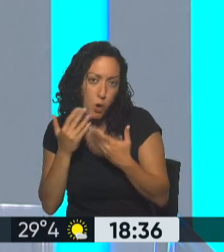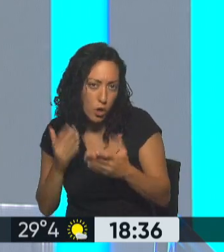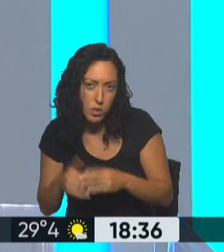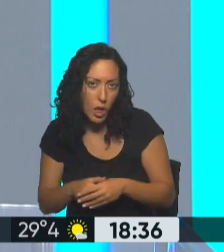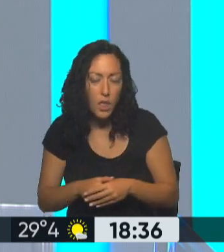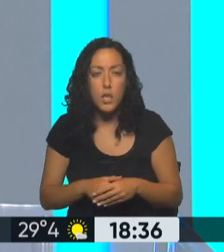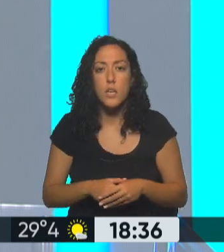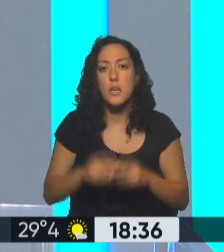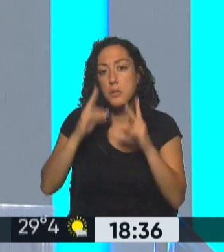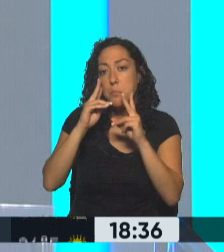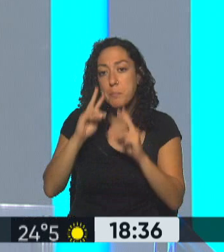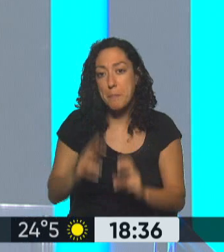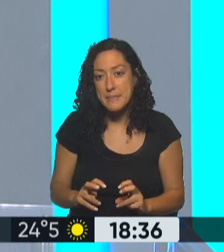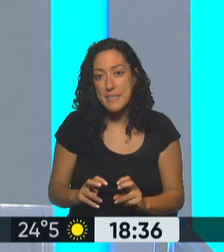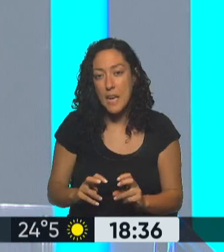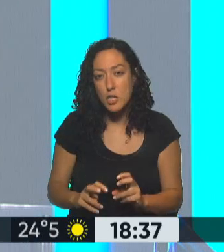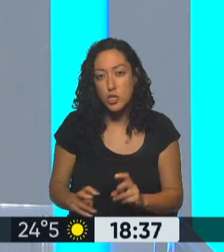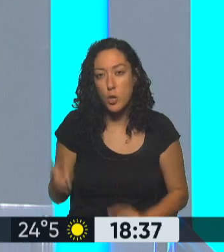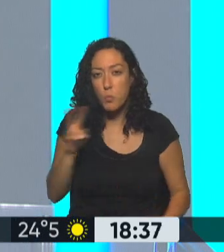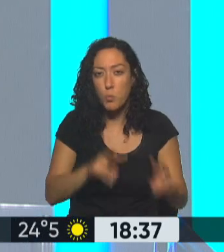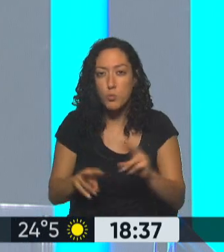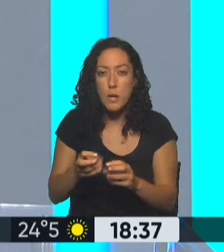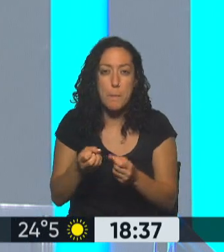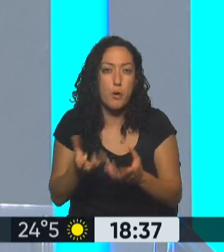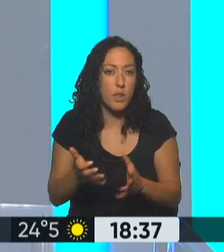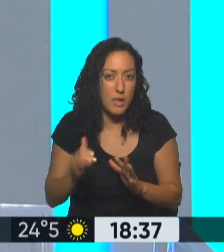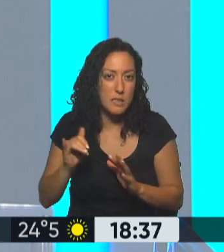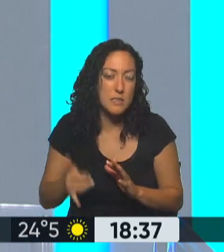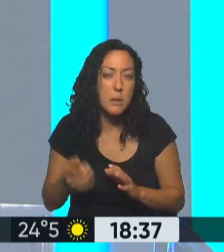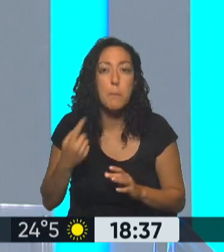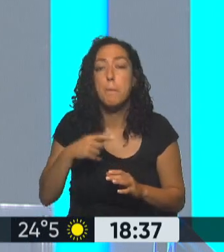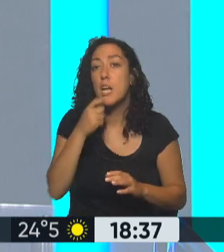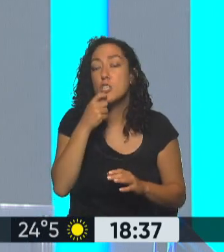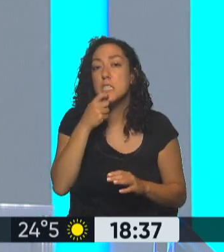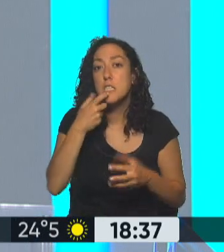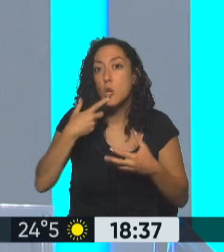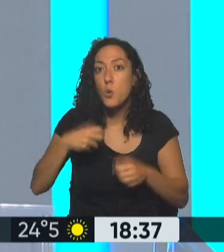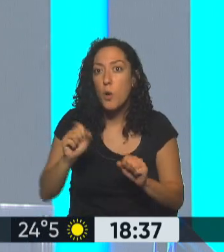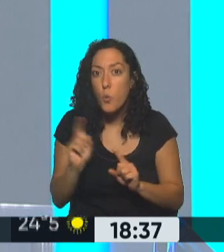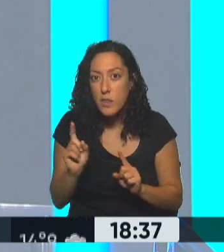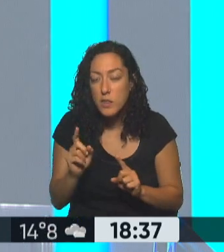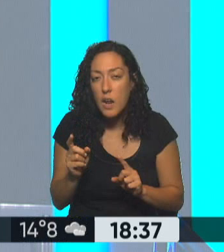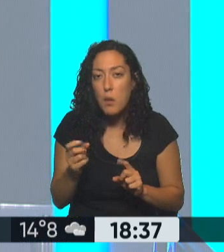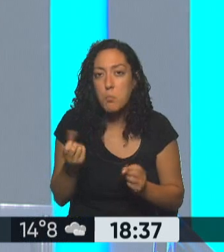la investigación tiende a buscar esa razón, claro. Pero aun cuando no la encontrara, podría